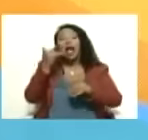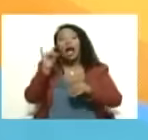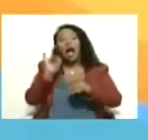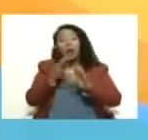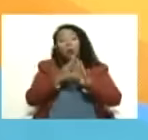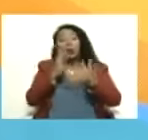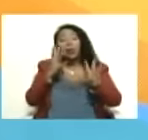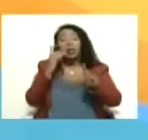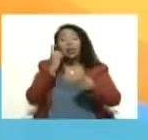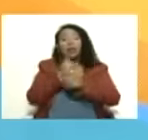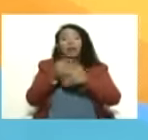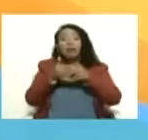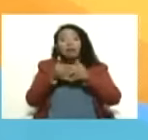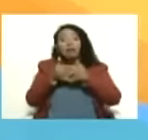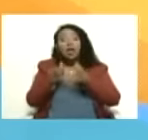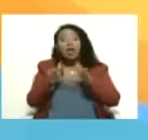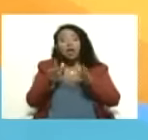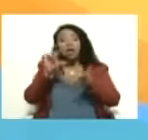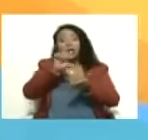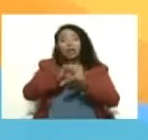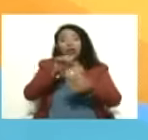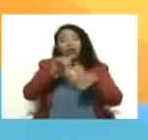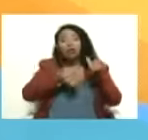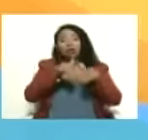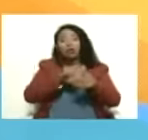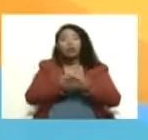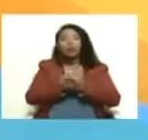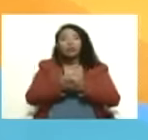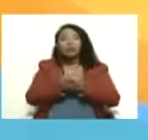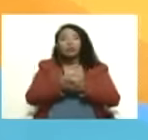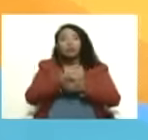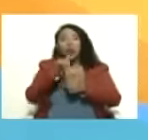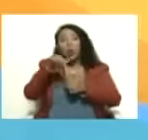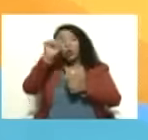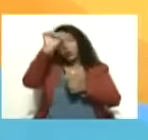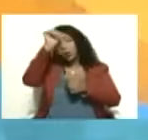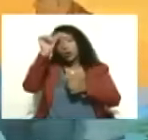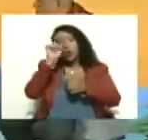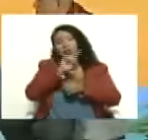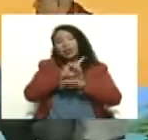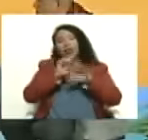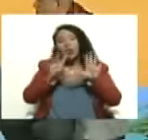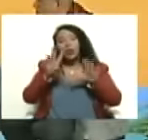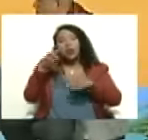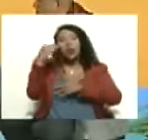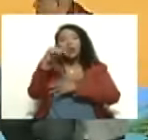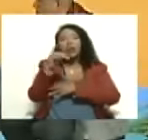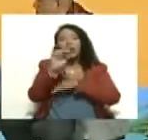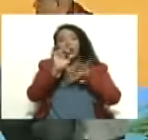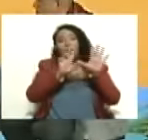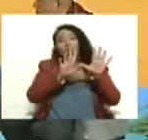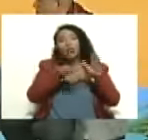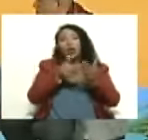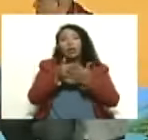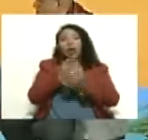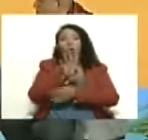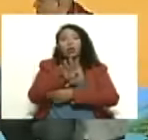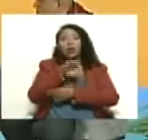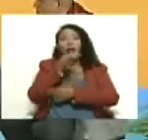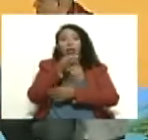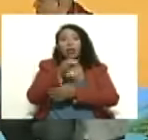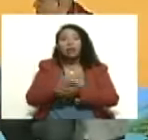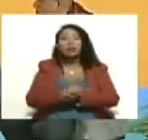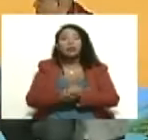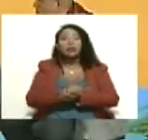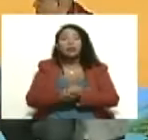cola deben mantenerse abiertos los centros de votación este domingo 19 de noviembre de 8 a 4